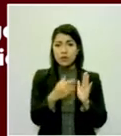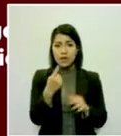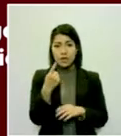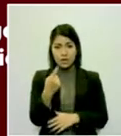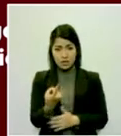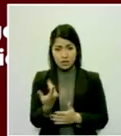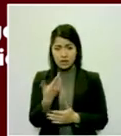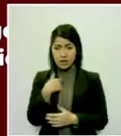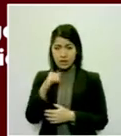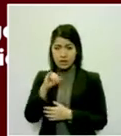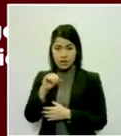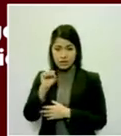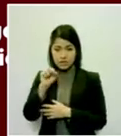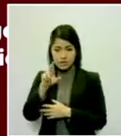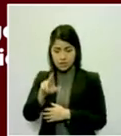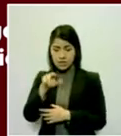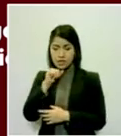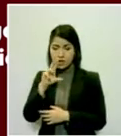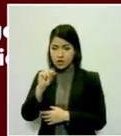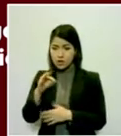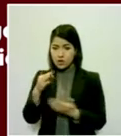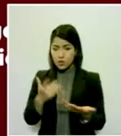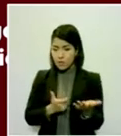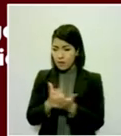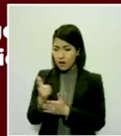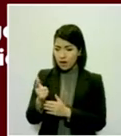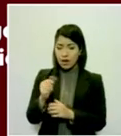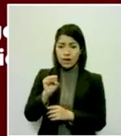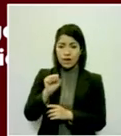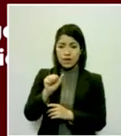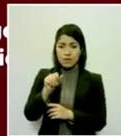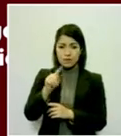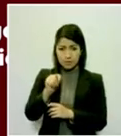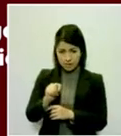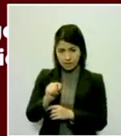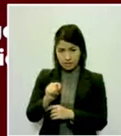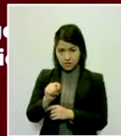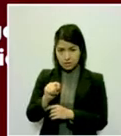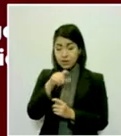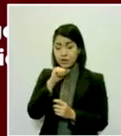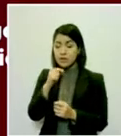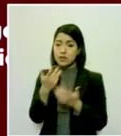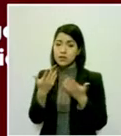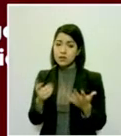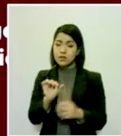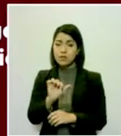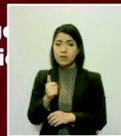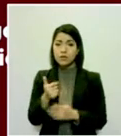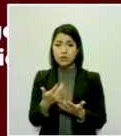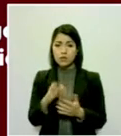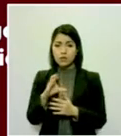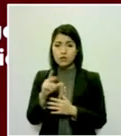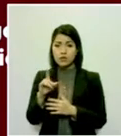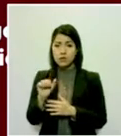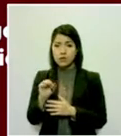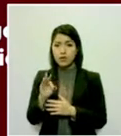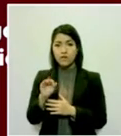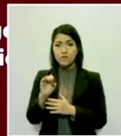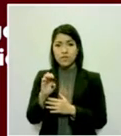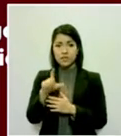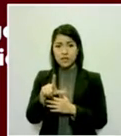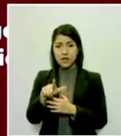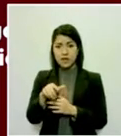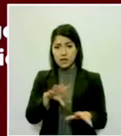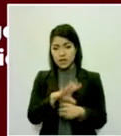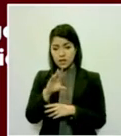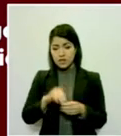ISR no enteradas a la Secretaría de Hacienda y Crédito Público. En el crédito fiscal por un monto